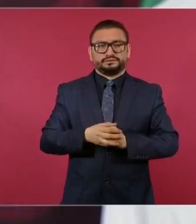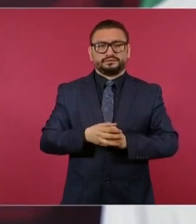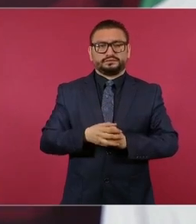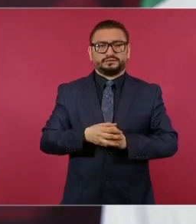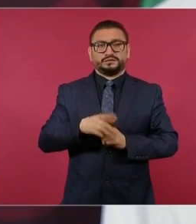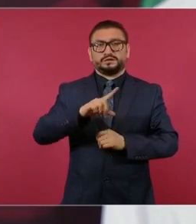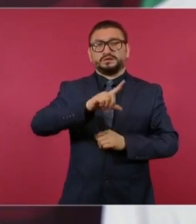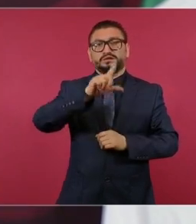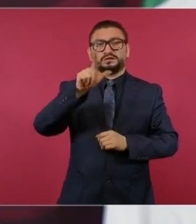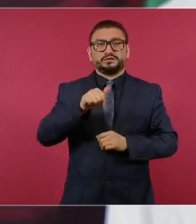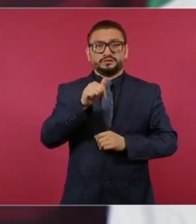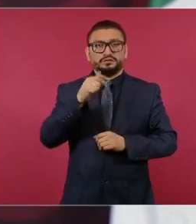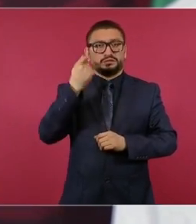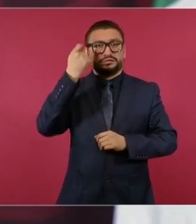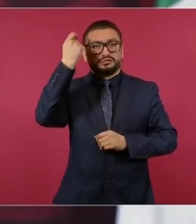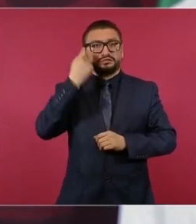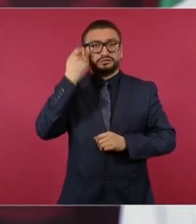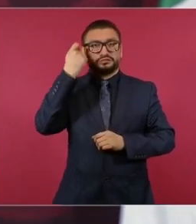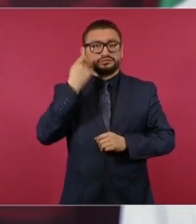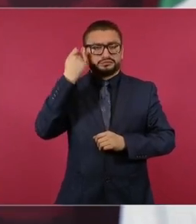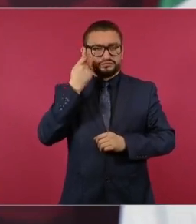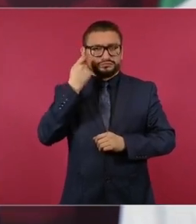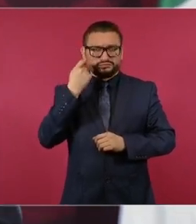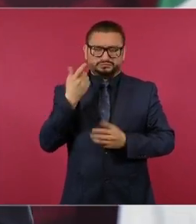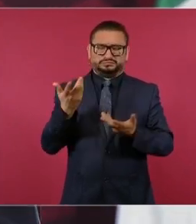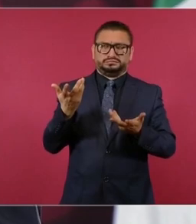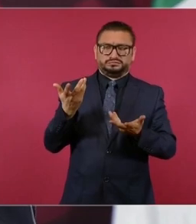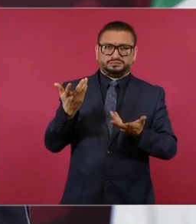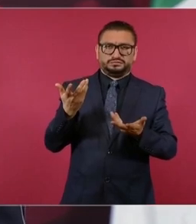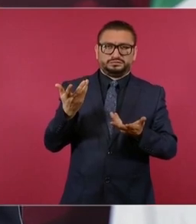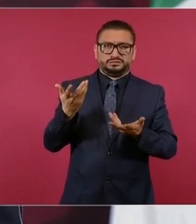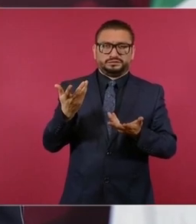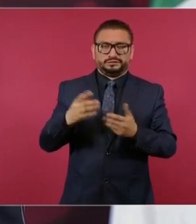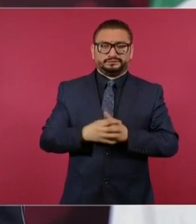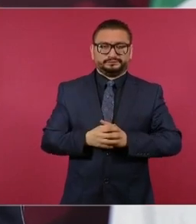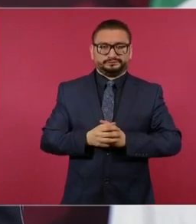y se retiraron con pensión,